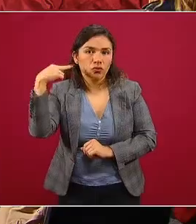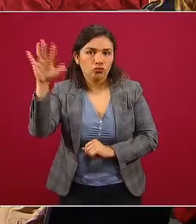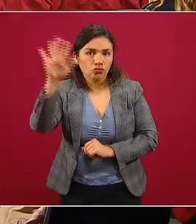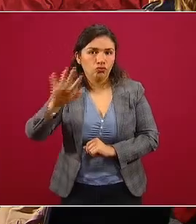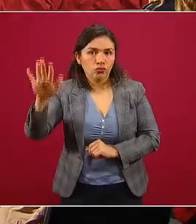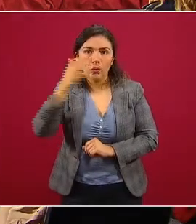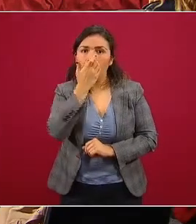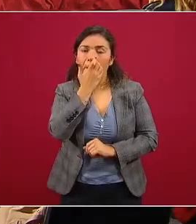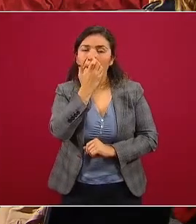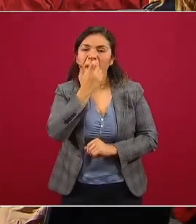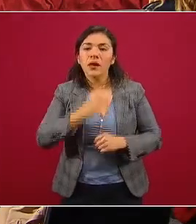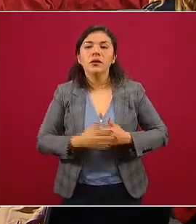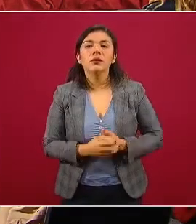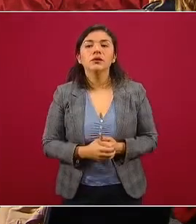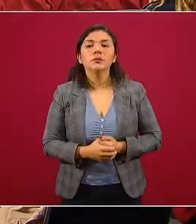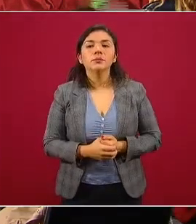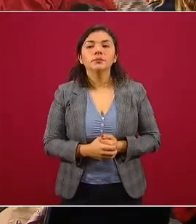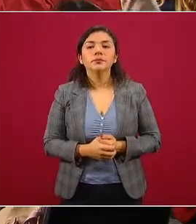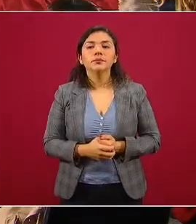generales.